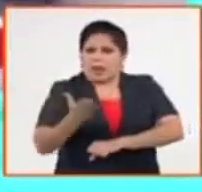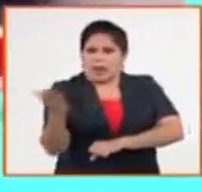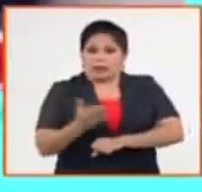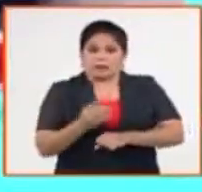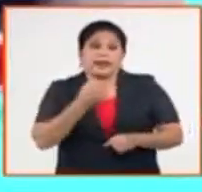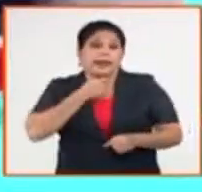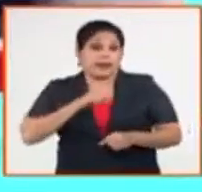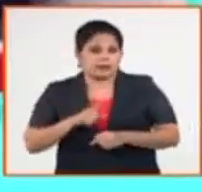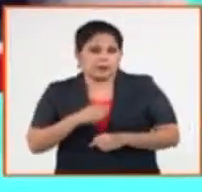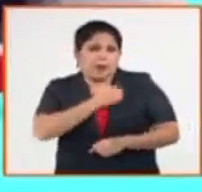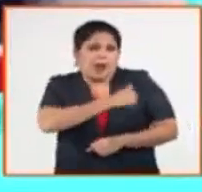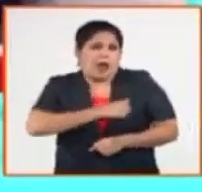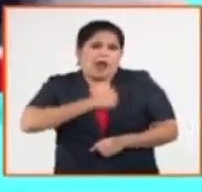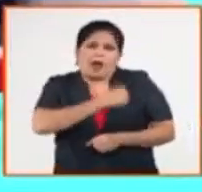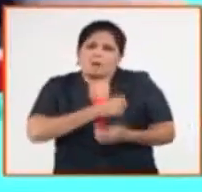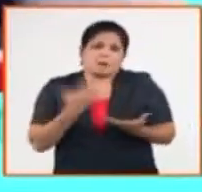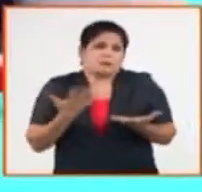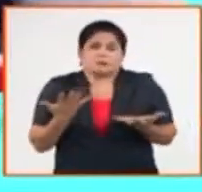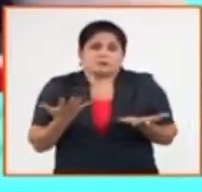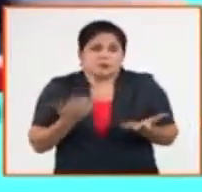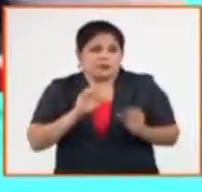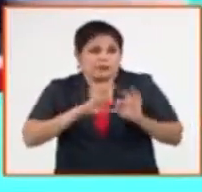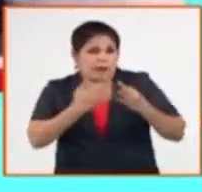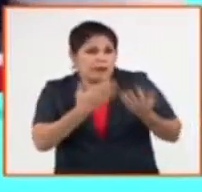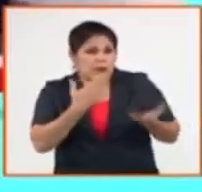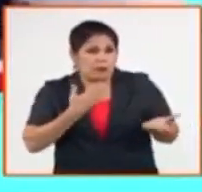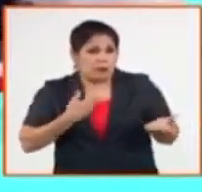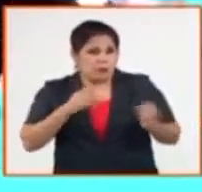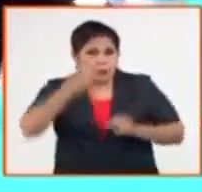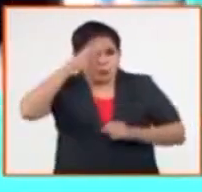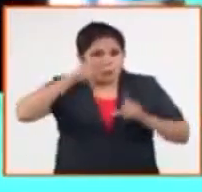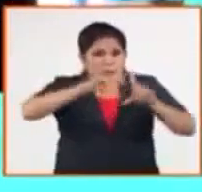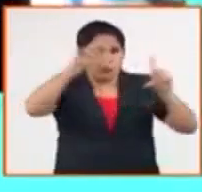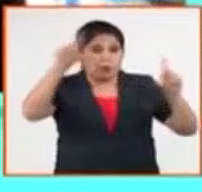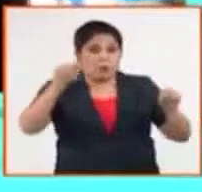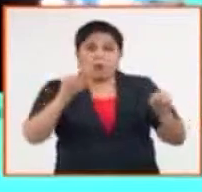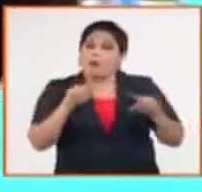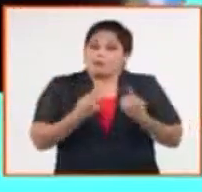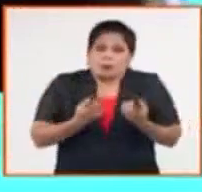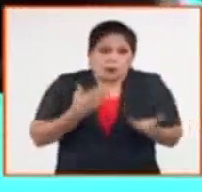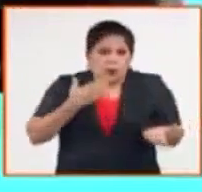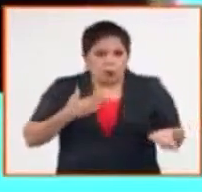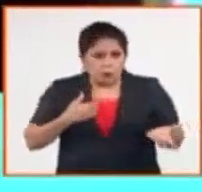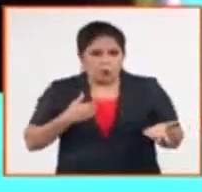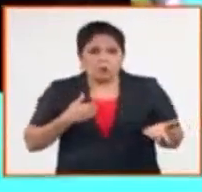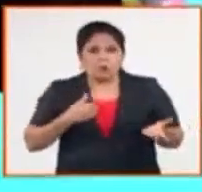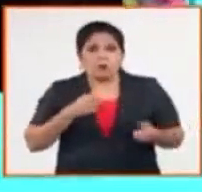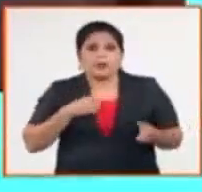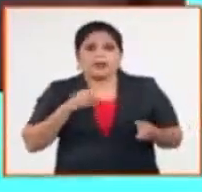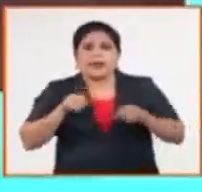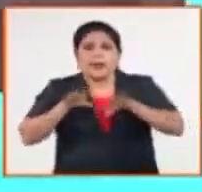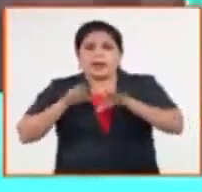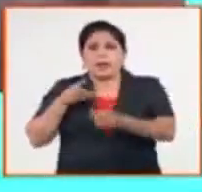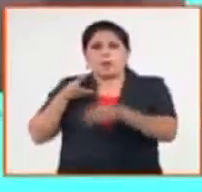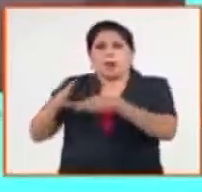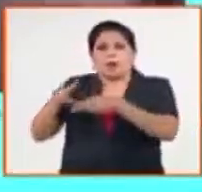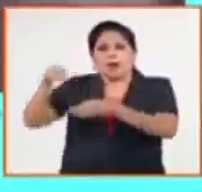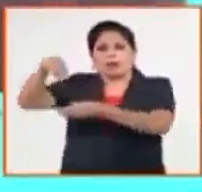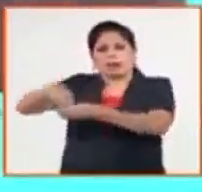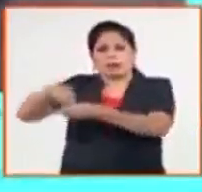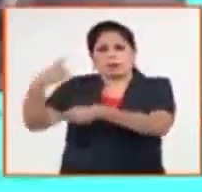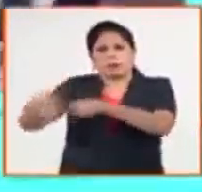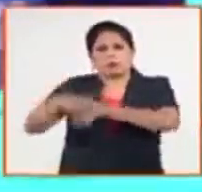qué amor vas a tener a tu familia, a tu país, si estás llamando por una invasión extranjera. Así es